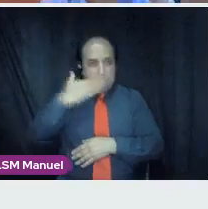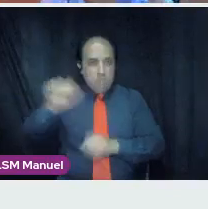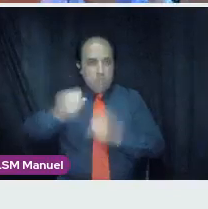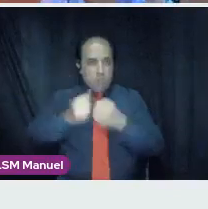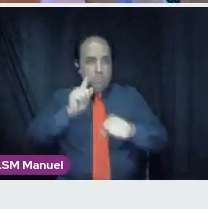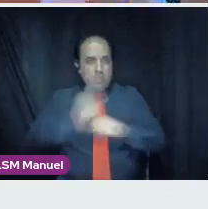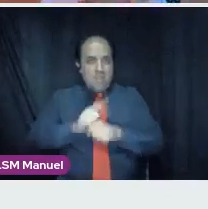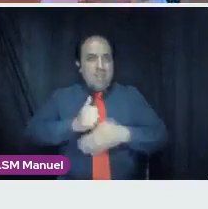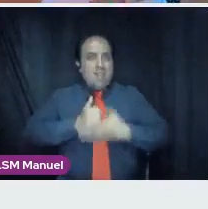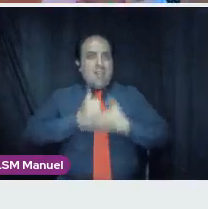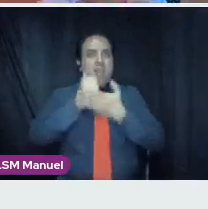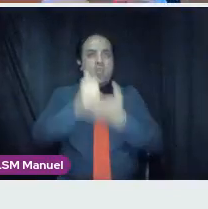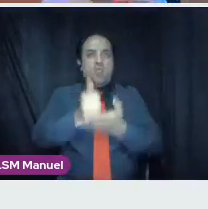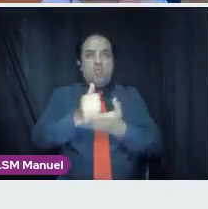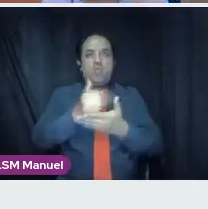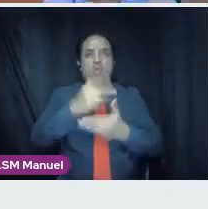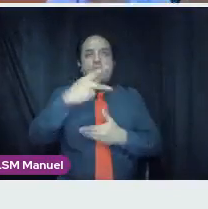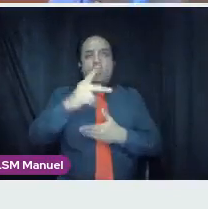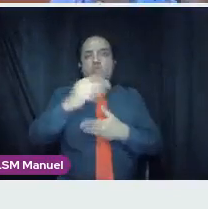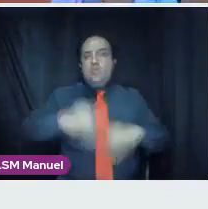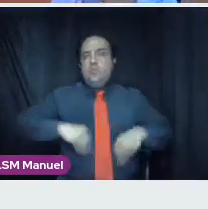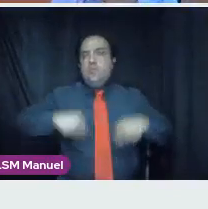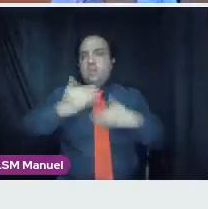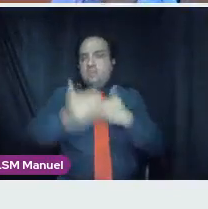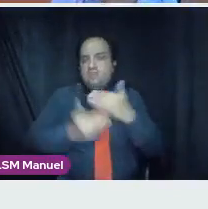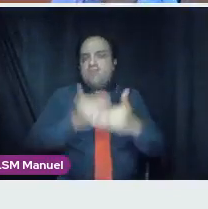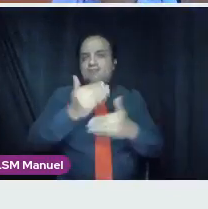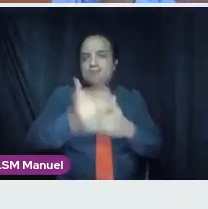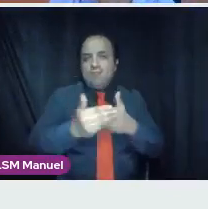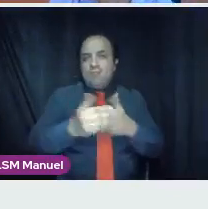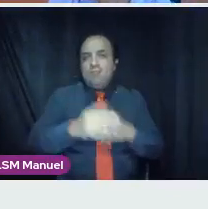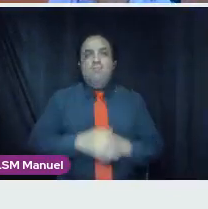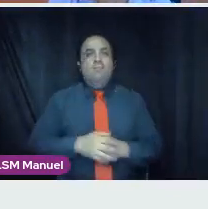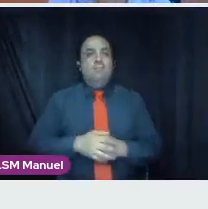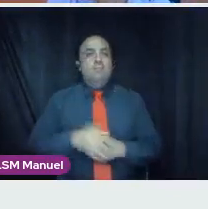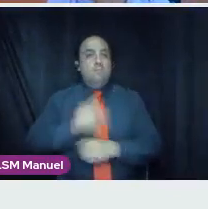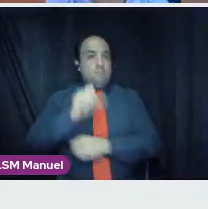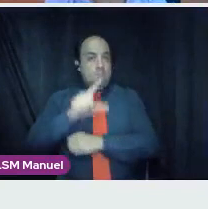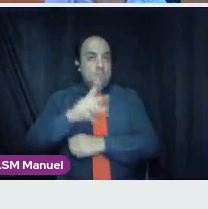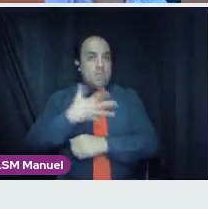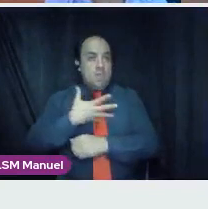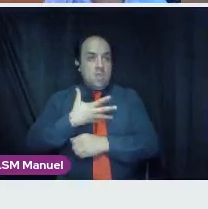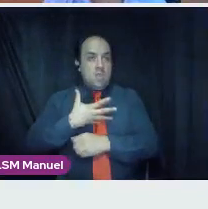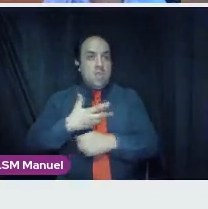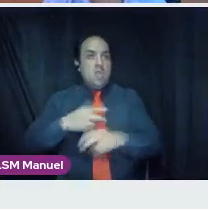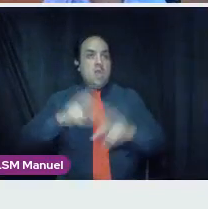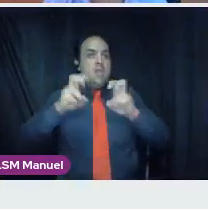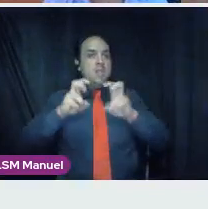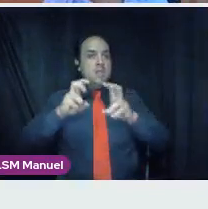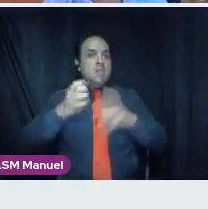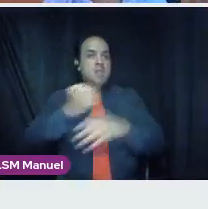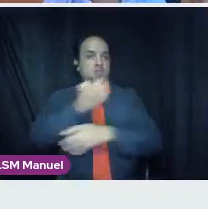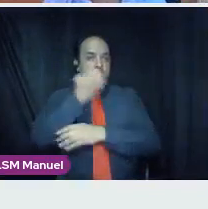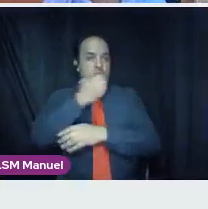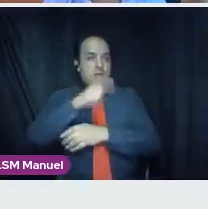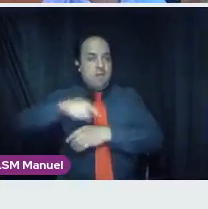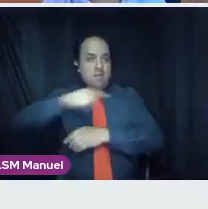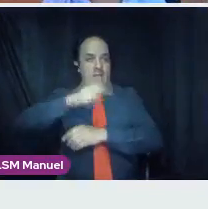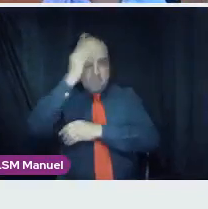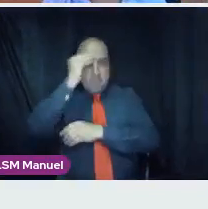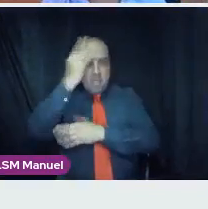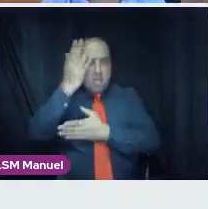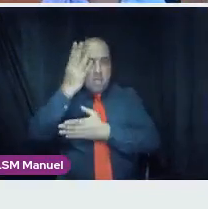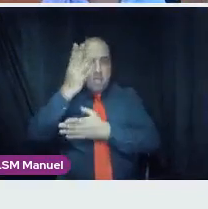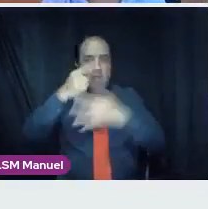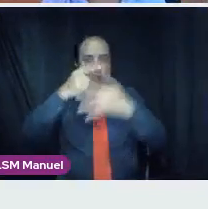funcionen a lo largo de toda la vida, sumado a la parte académica en donde aprenden conocimientos acerca